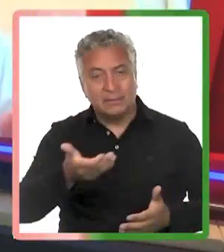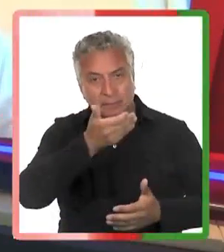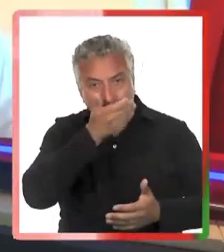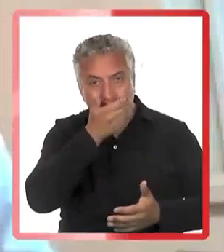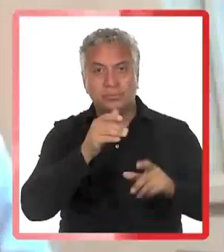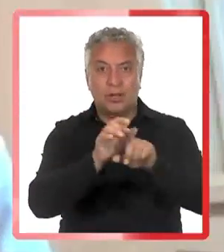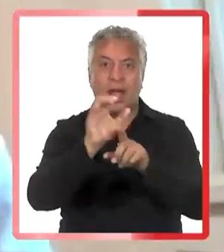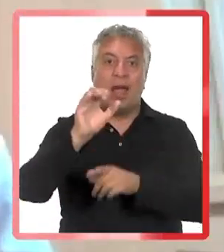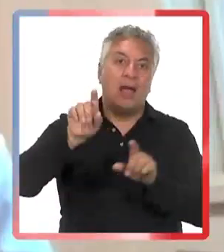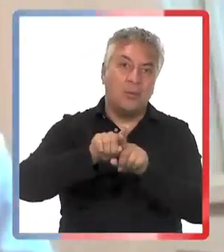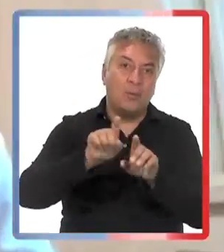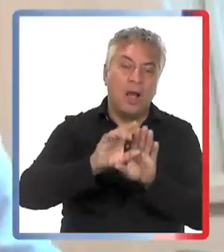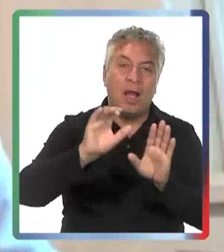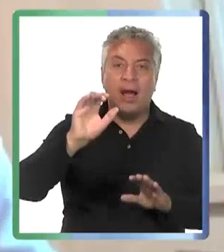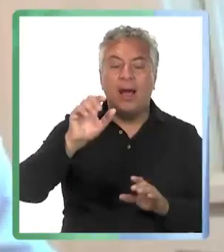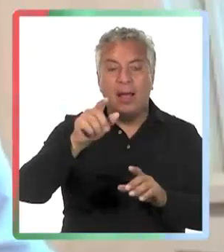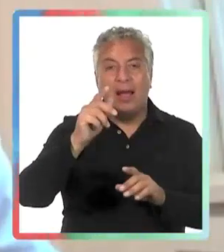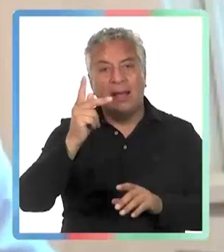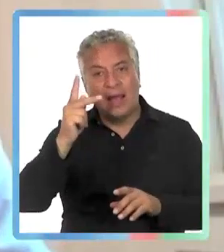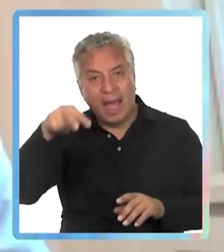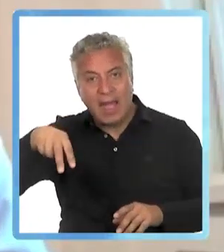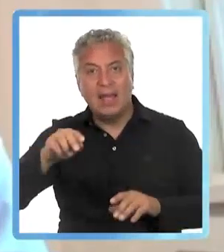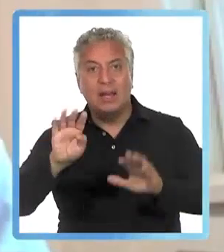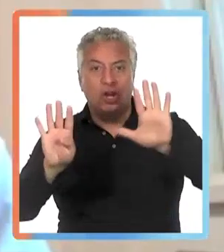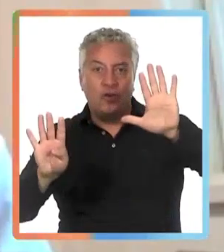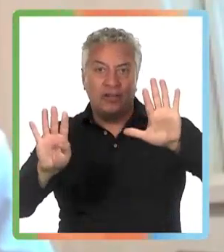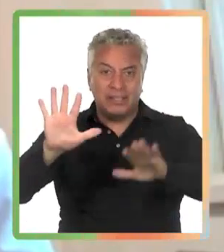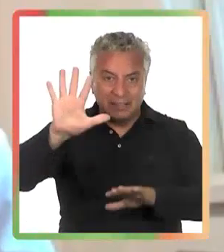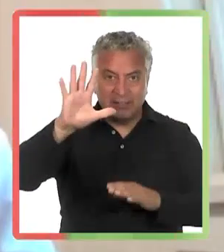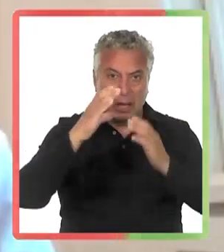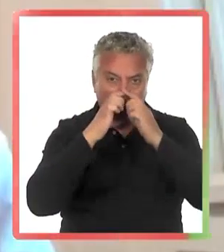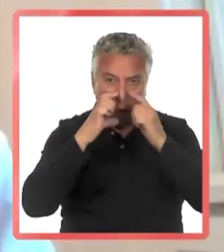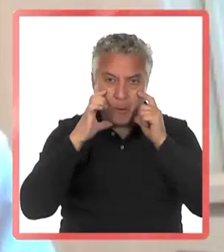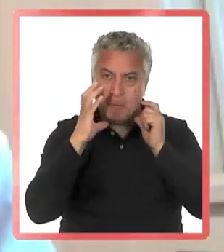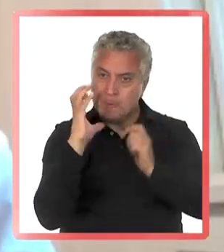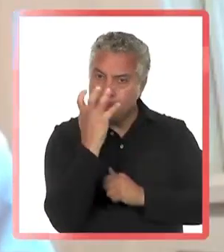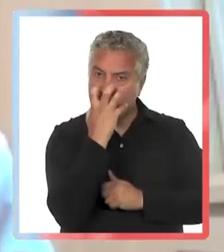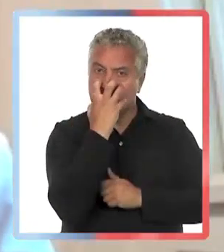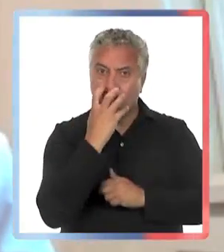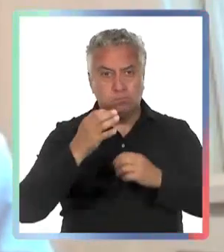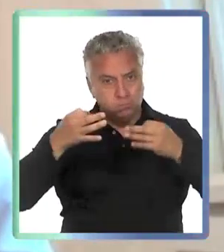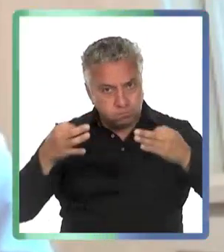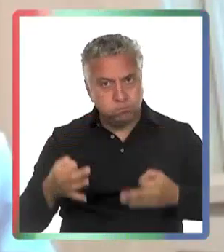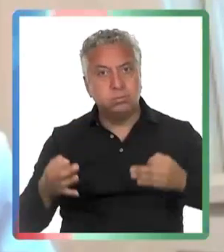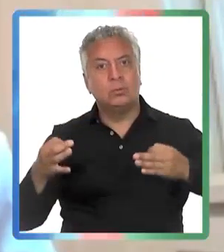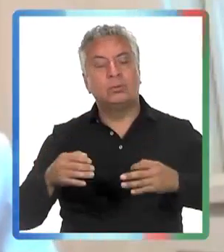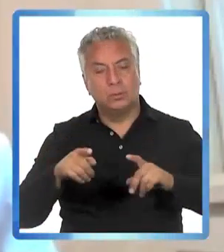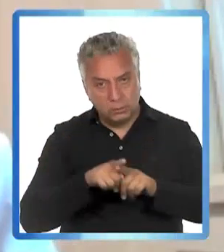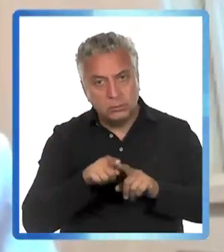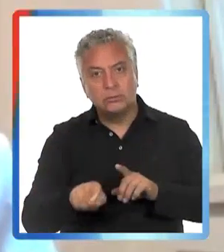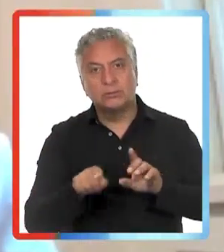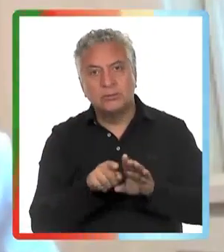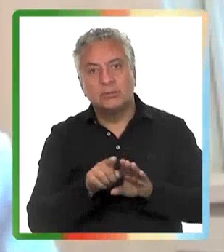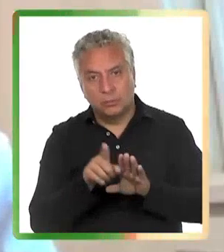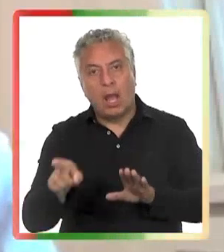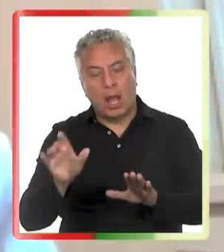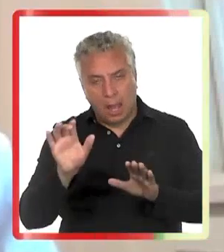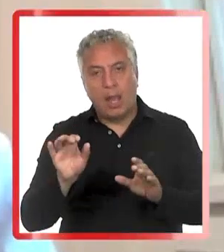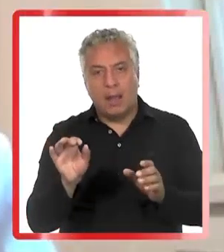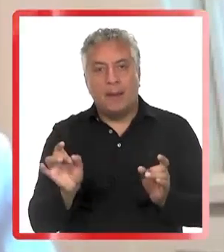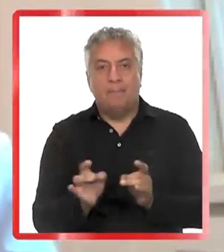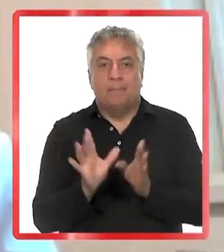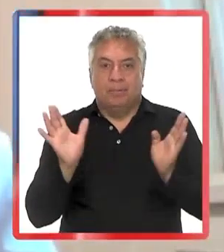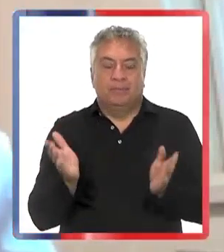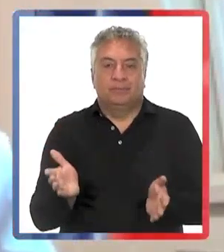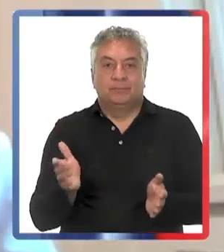ojalá KN95, los guantes, si van a manipularla, con todo eso, obviamente disminuir el riesgo si alguna de esas aves está infectada de